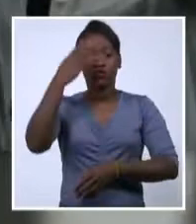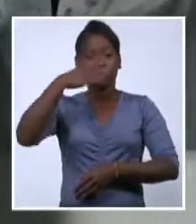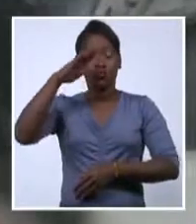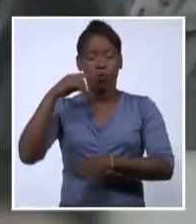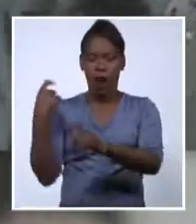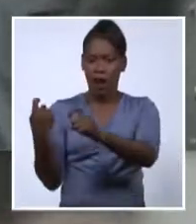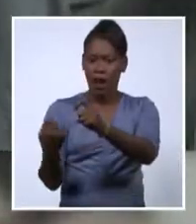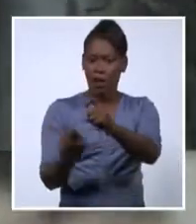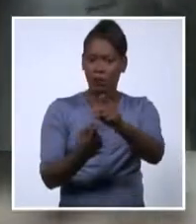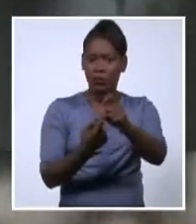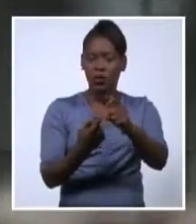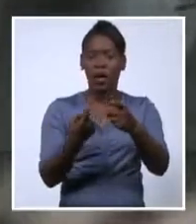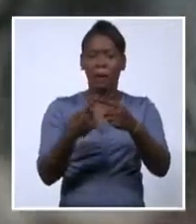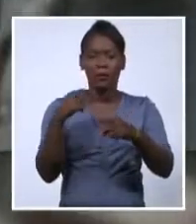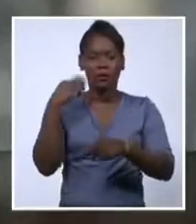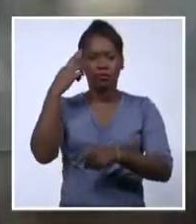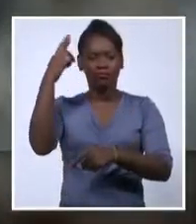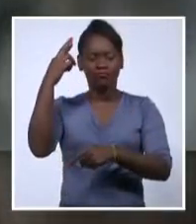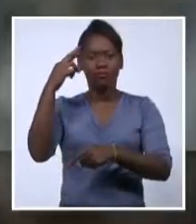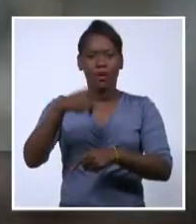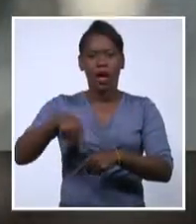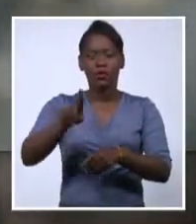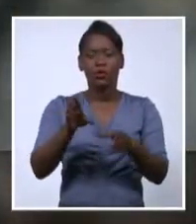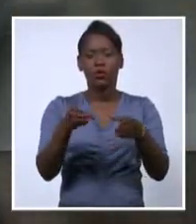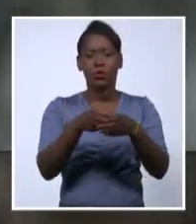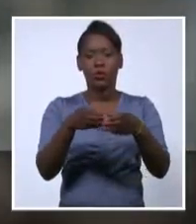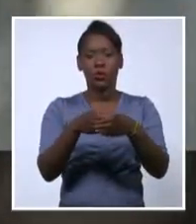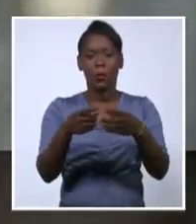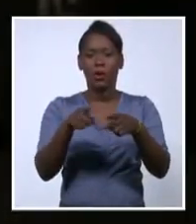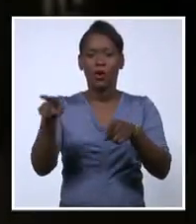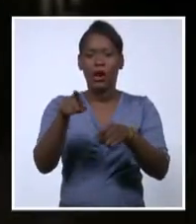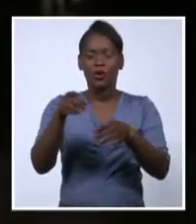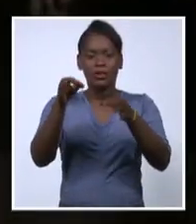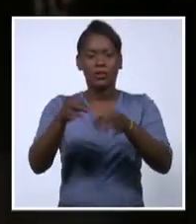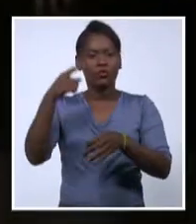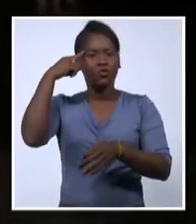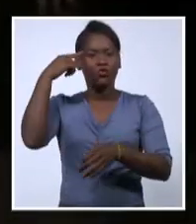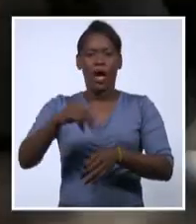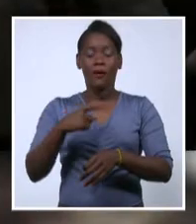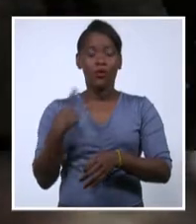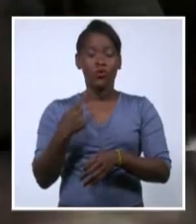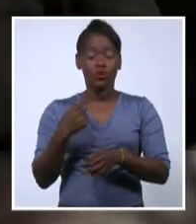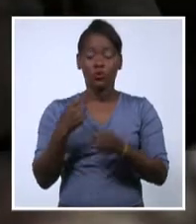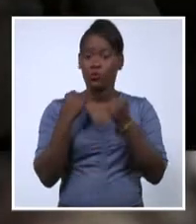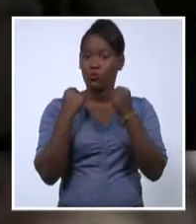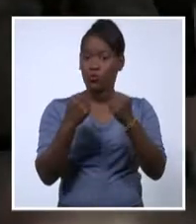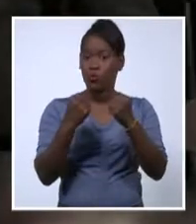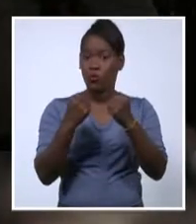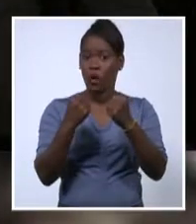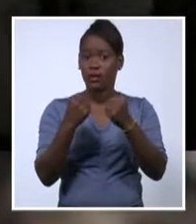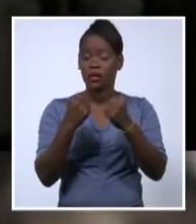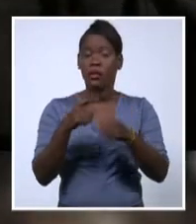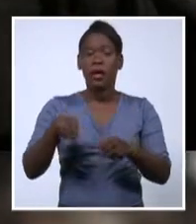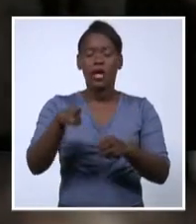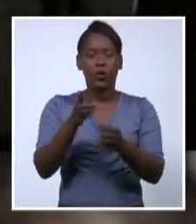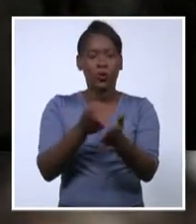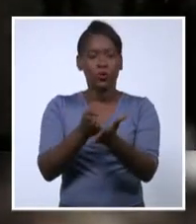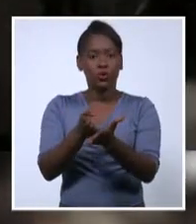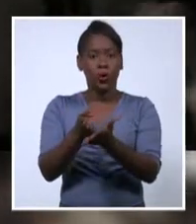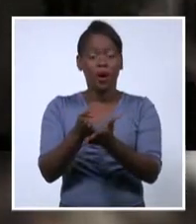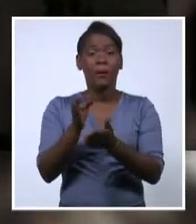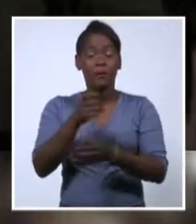ellos han nacido con algo malo en las entrañas y no entienden de patrias ni de decoro. Con los ojos muy abiertos y las venas hinchadas, gritan bajo